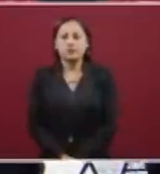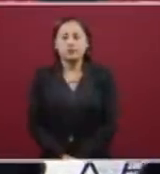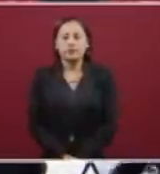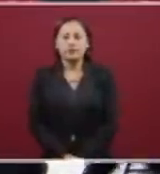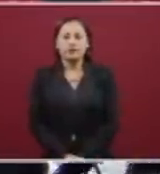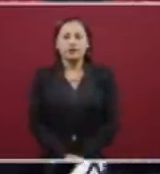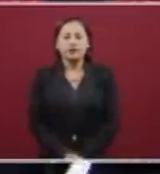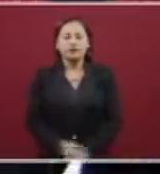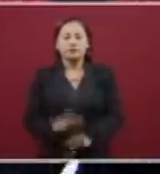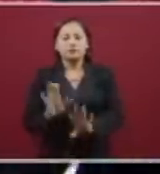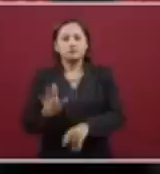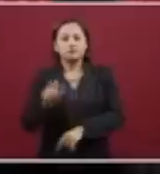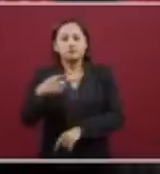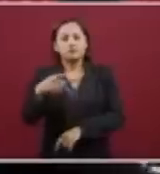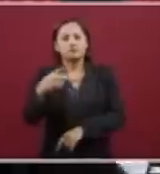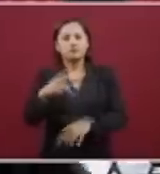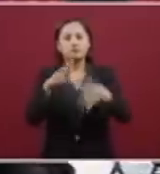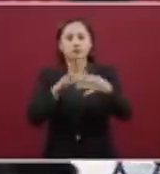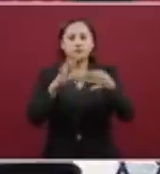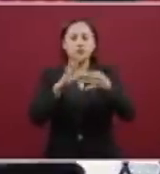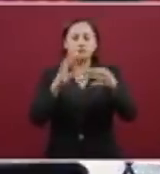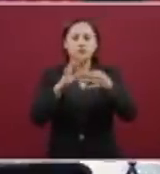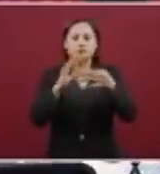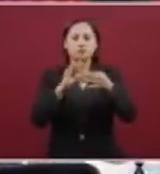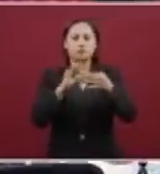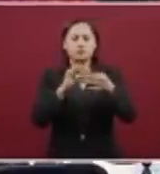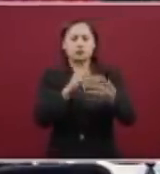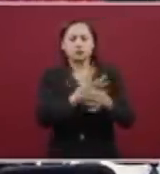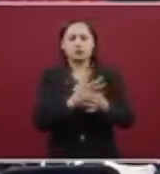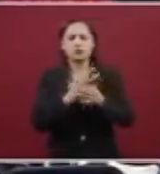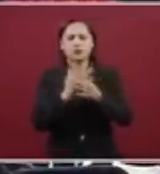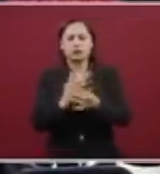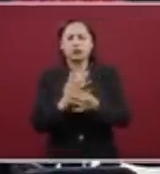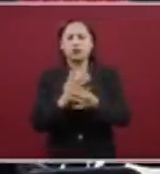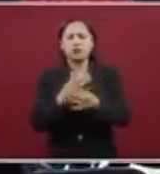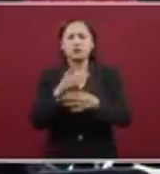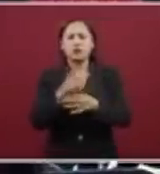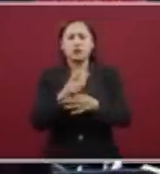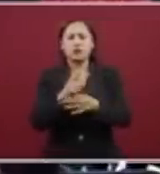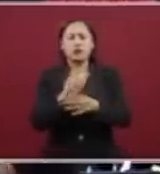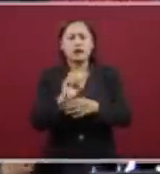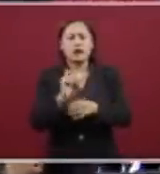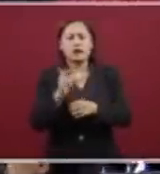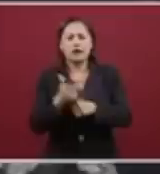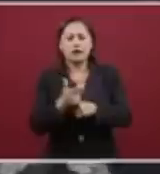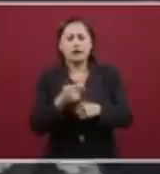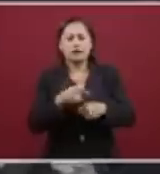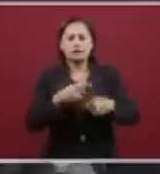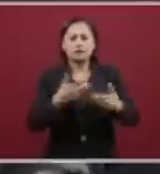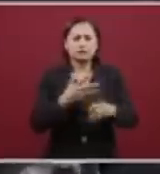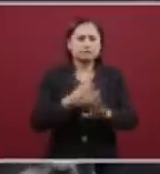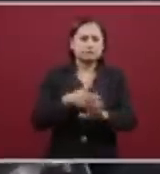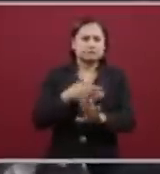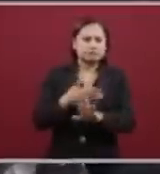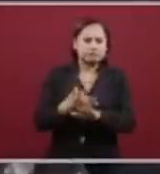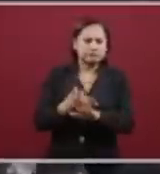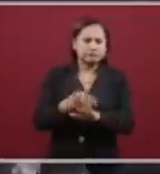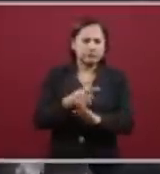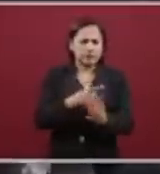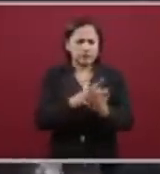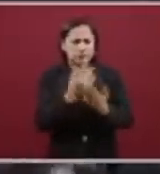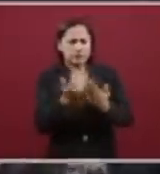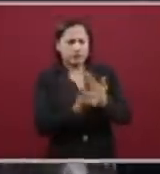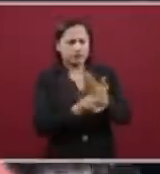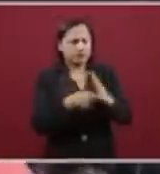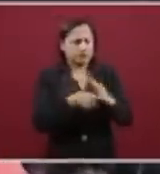en su exposición que hubo maniobras dolosas en este proyecto que tentativamente se iba a concluir en el